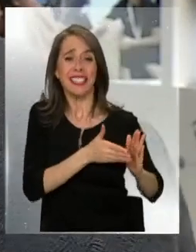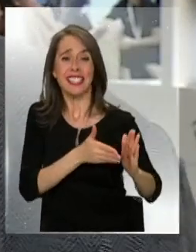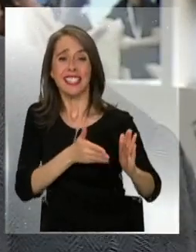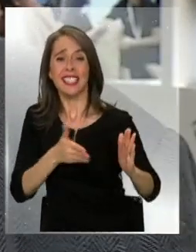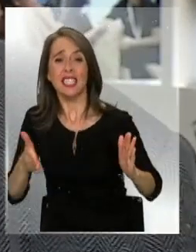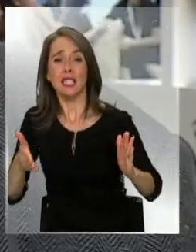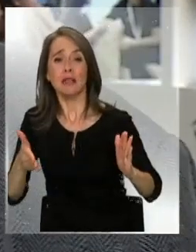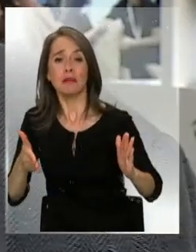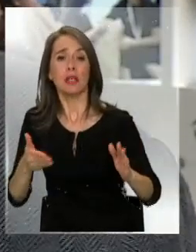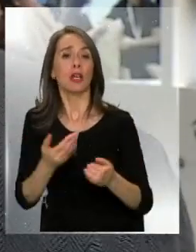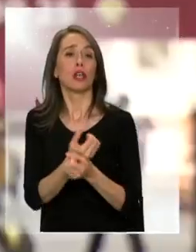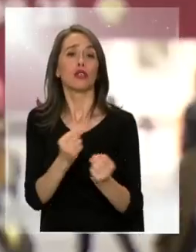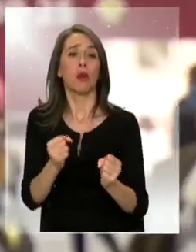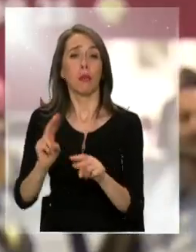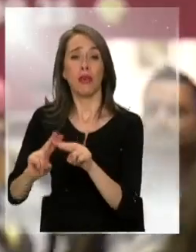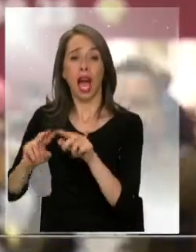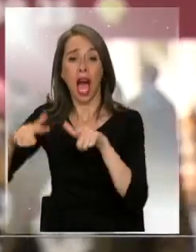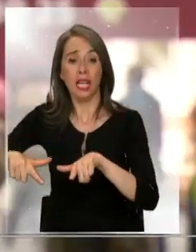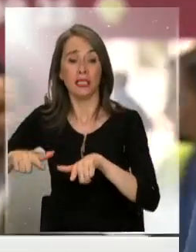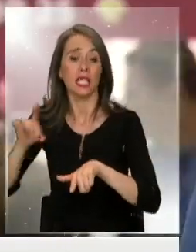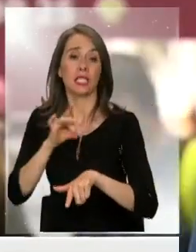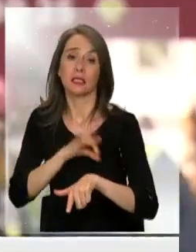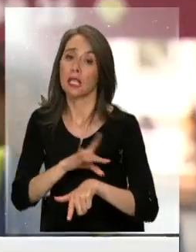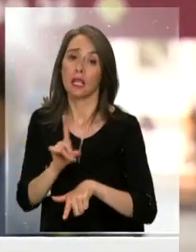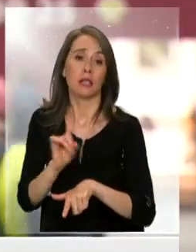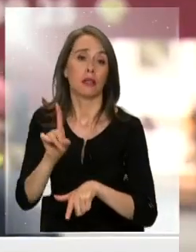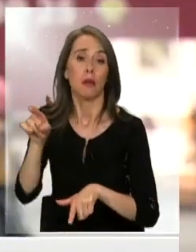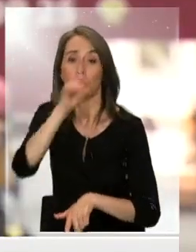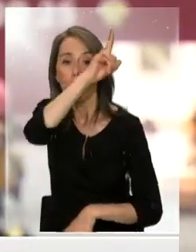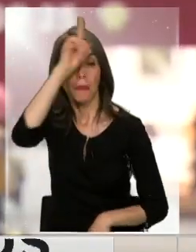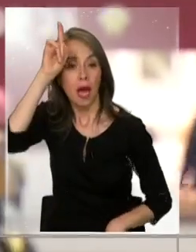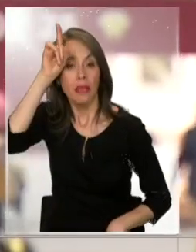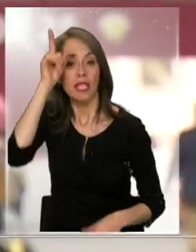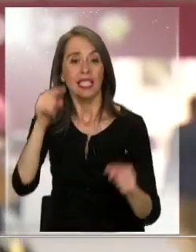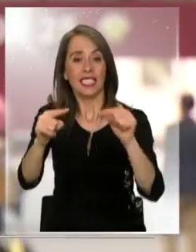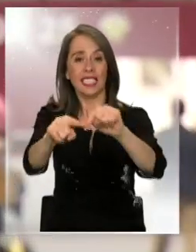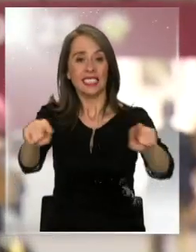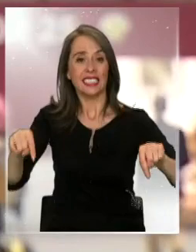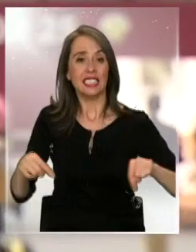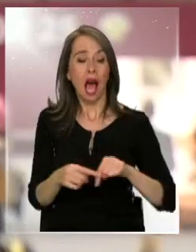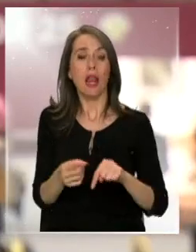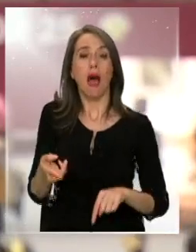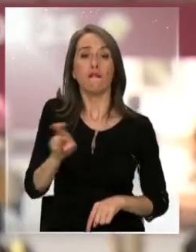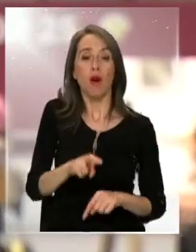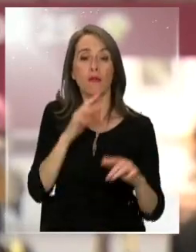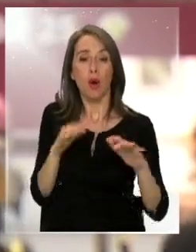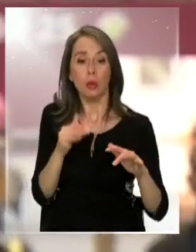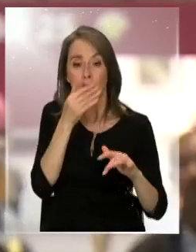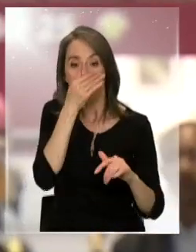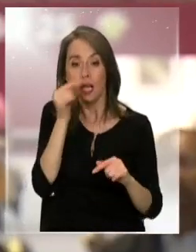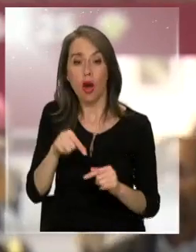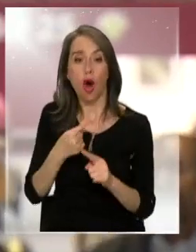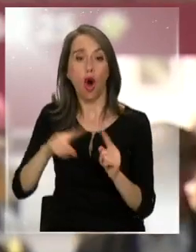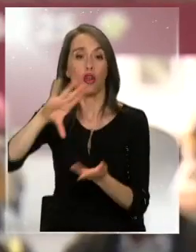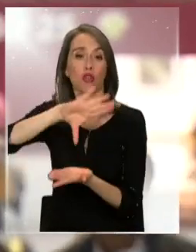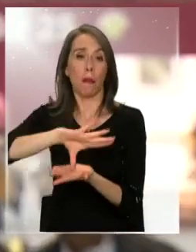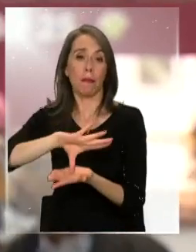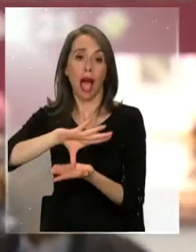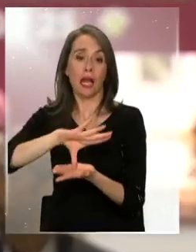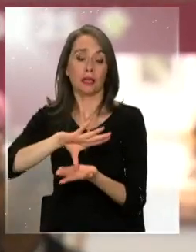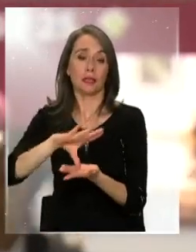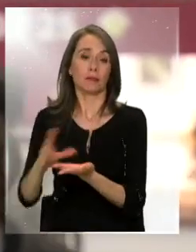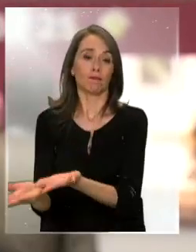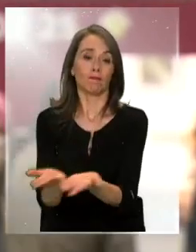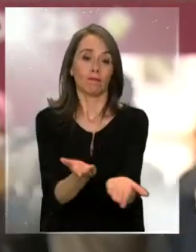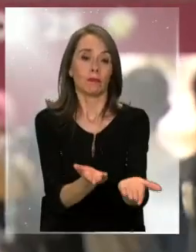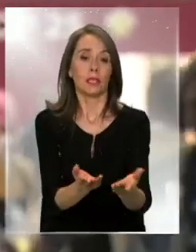sí que no había posibilidad de organizarlo acá. Hubo que reutilizarla, hacerla de nuevo, porque estamos en otro país, entonces hay que darle lugar a